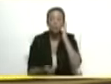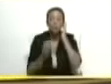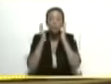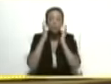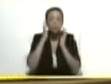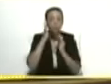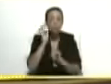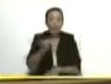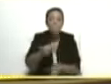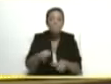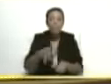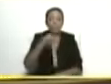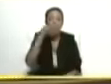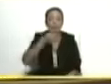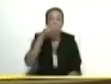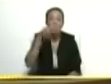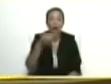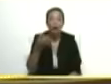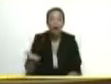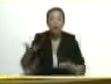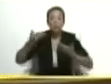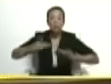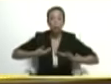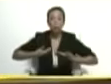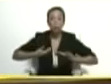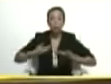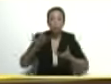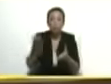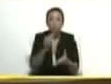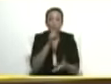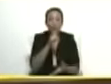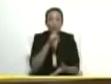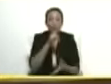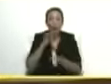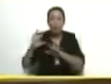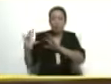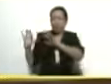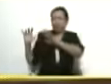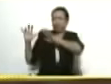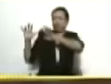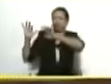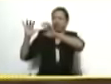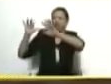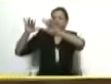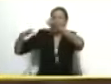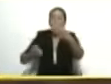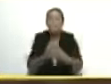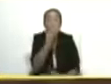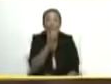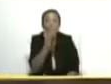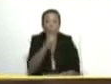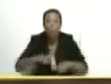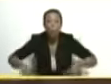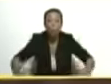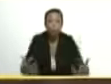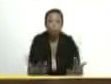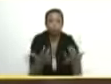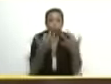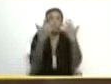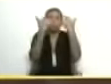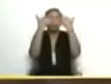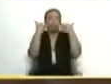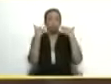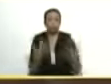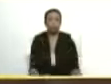Esa misma tarde yo recibí en el Palacio de Miraflores una marcha gigantesca que llegó allí de gente de la calle que